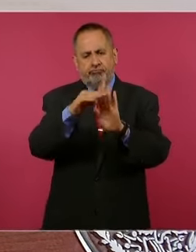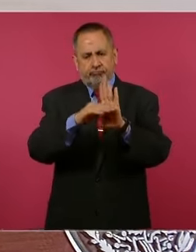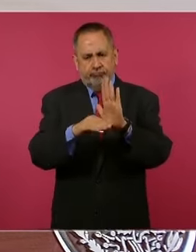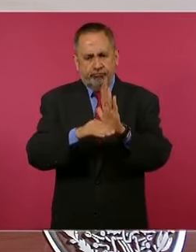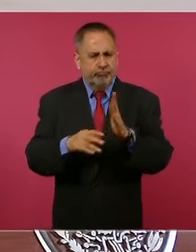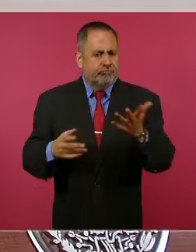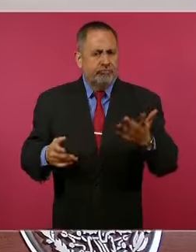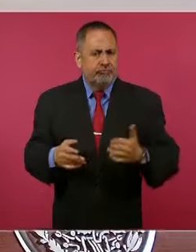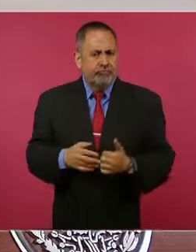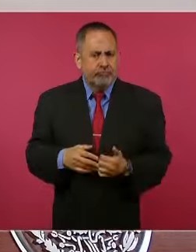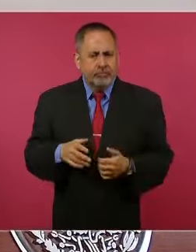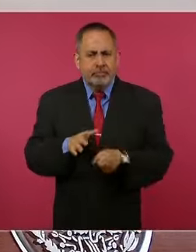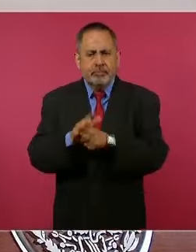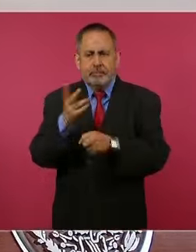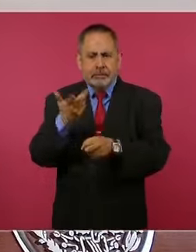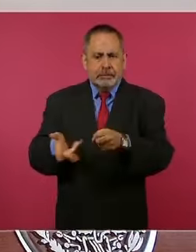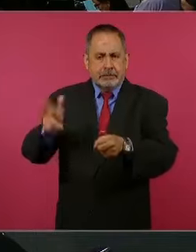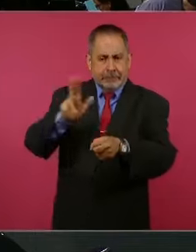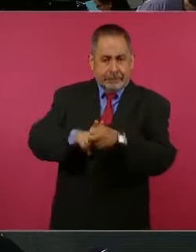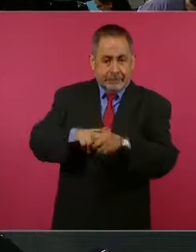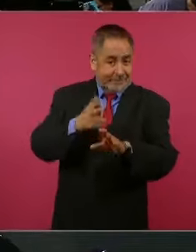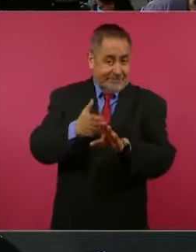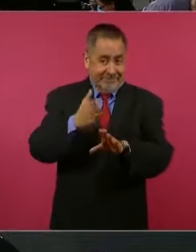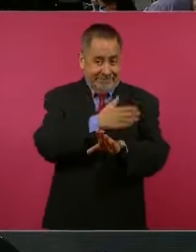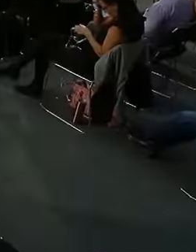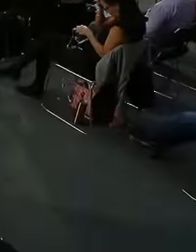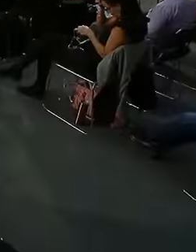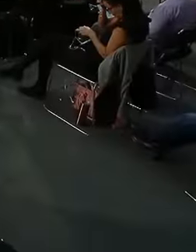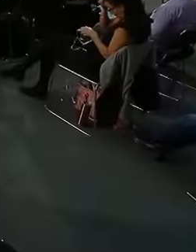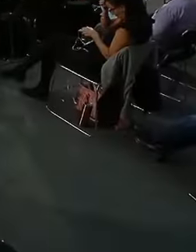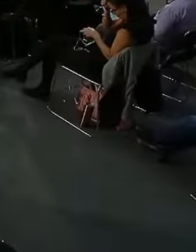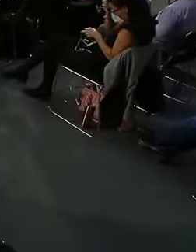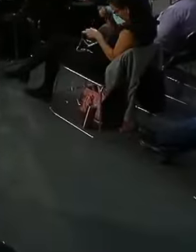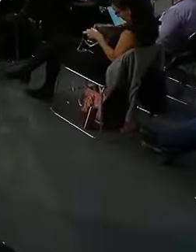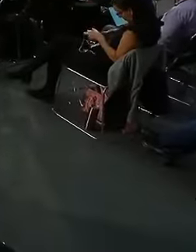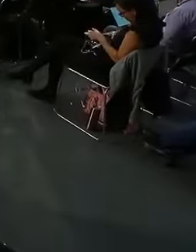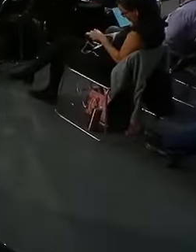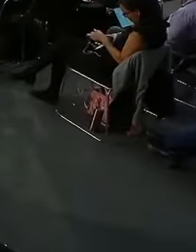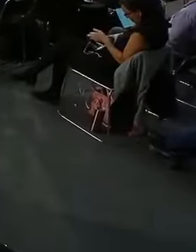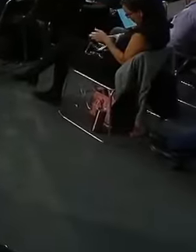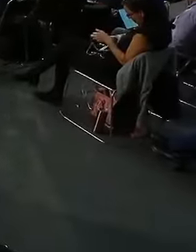de los hospitales que encontramos